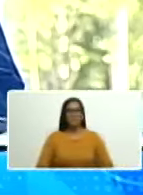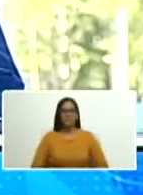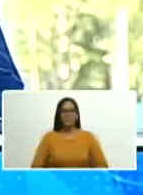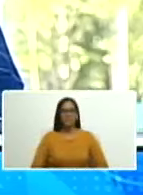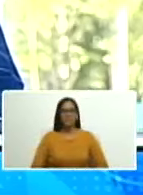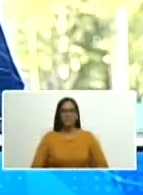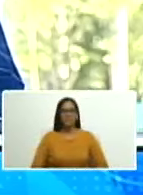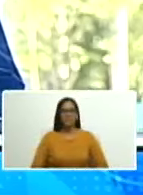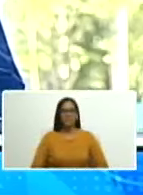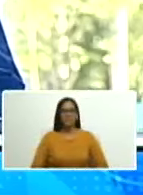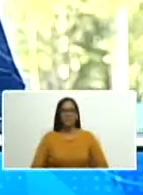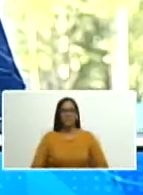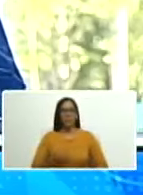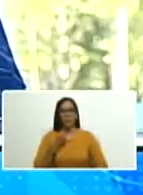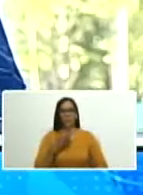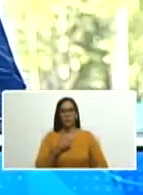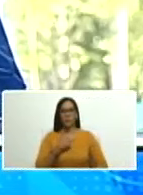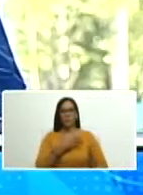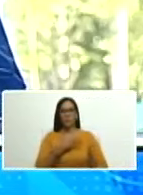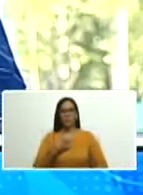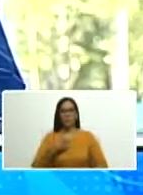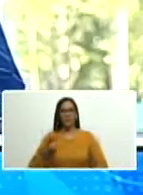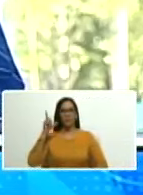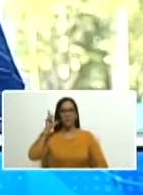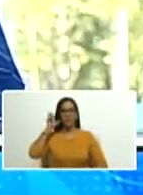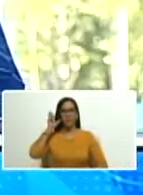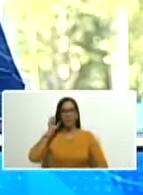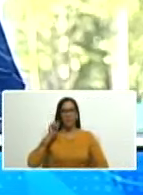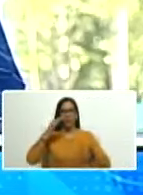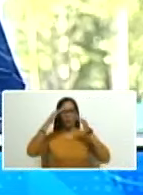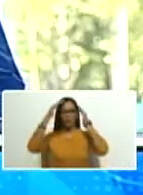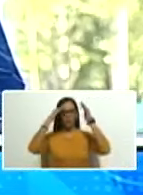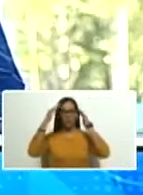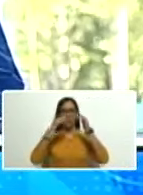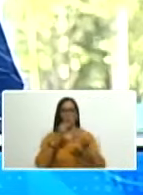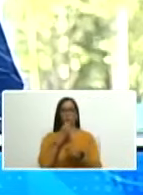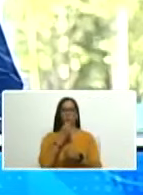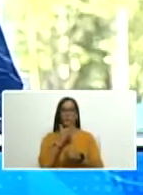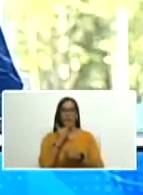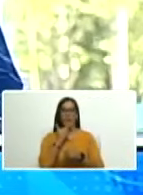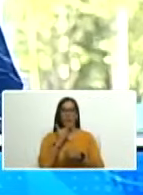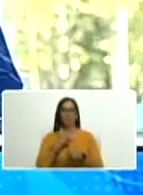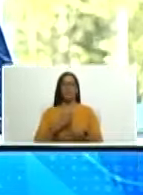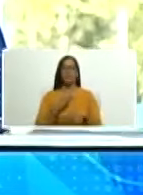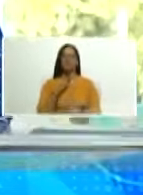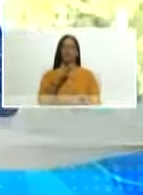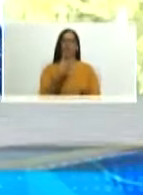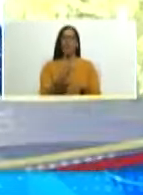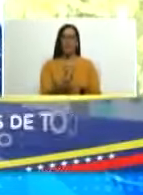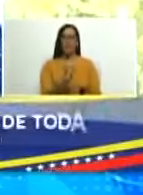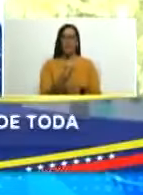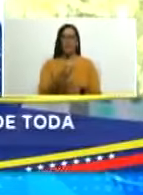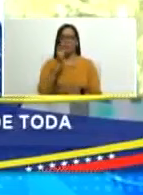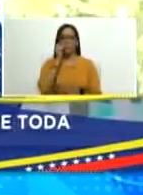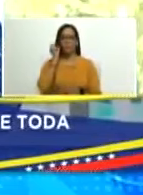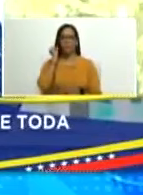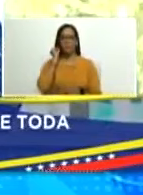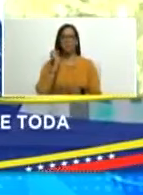Bueno, yo quisiera escuchar un saludo bonito de estas voceras, voceros que están aquí.